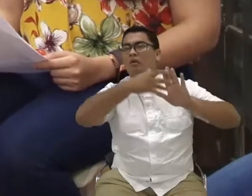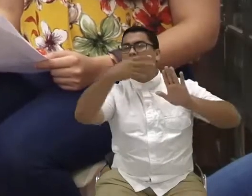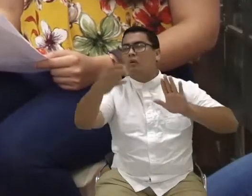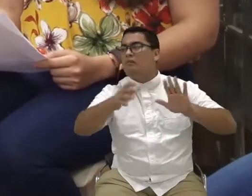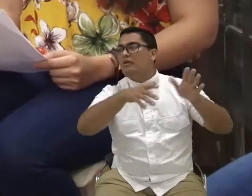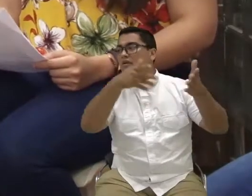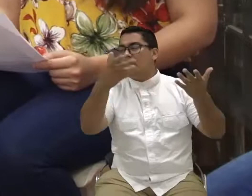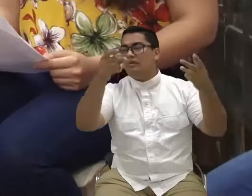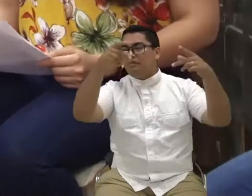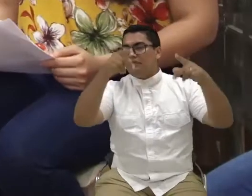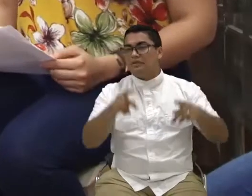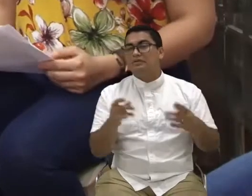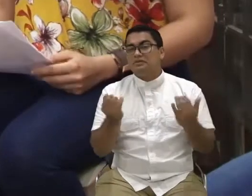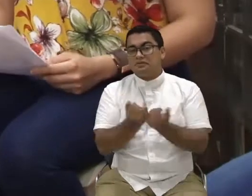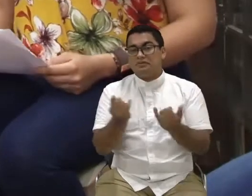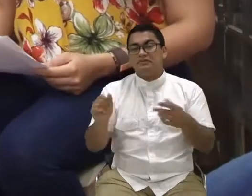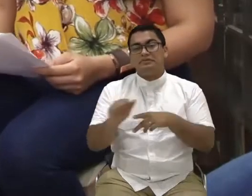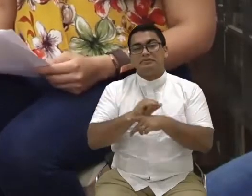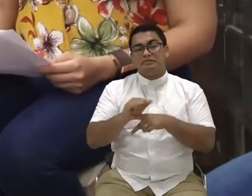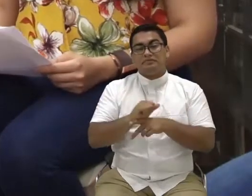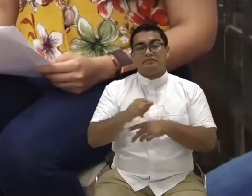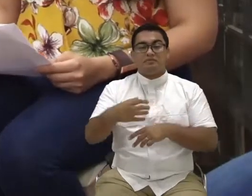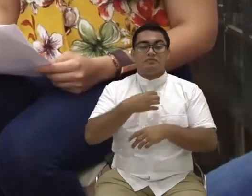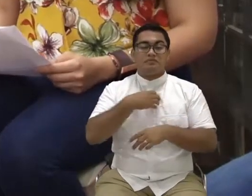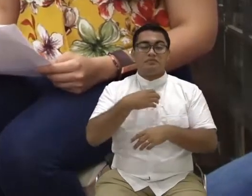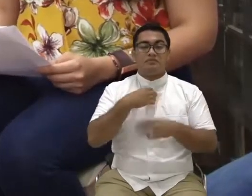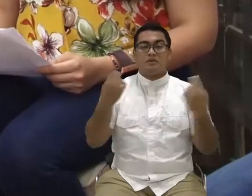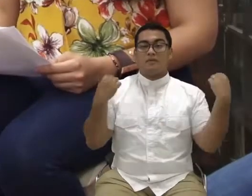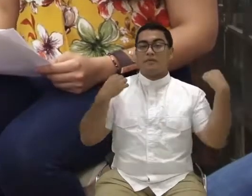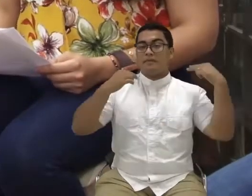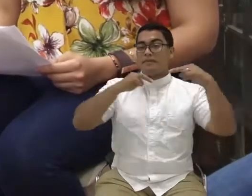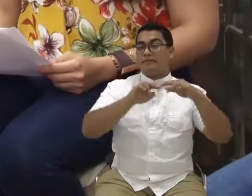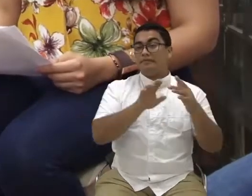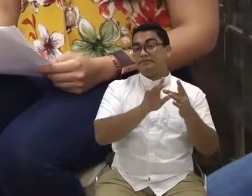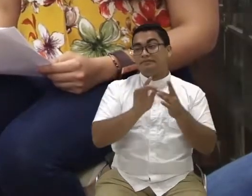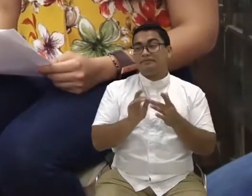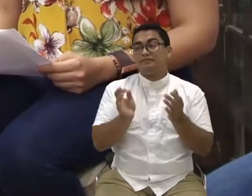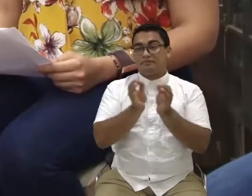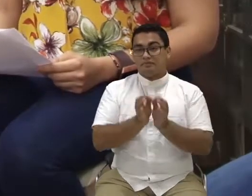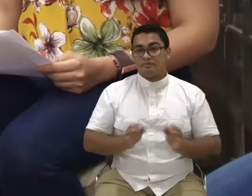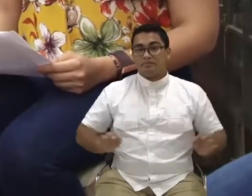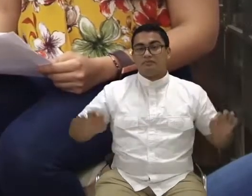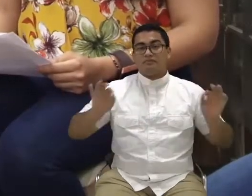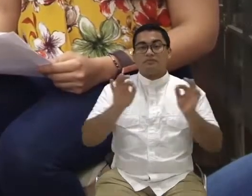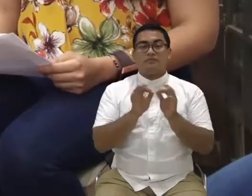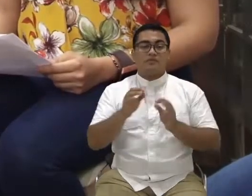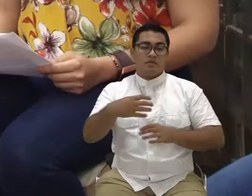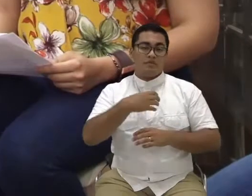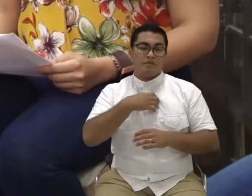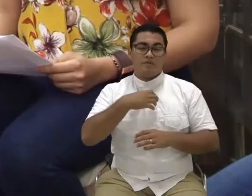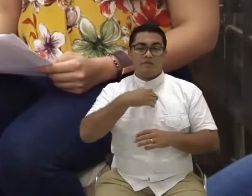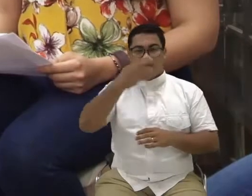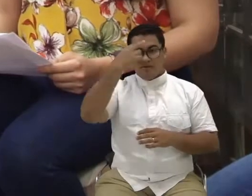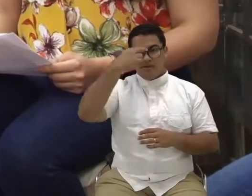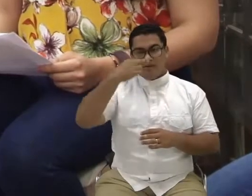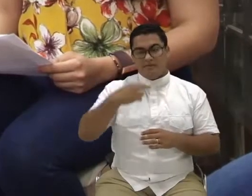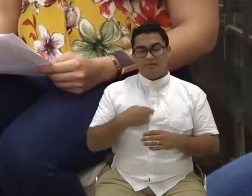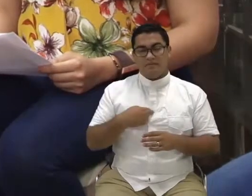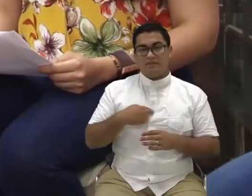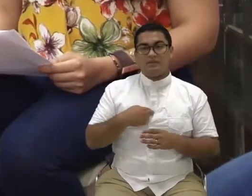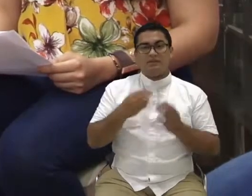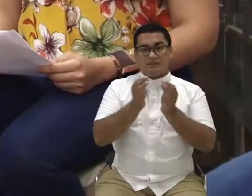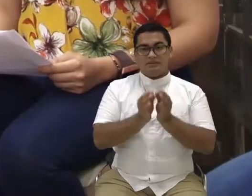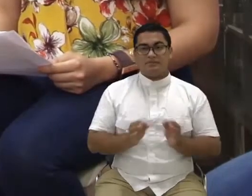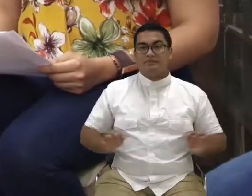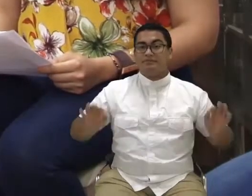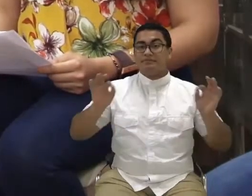no solamente en decirlo, sino en ponerlo en práctica desde su ejercicio profesional. Entonces, esa es otra de las cosas que como autoridades, como instancias